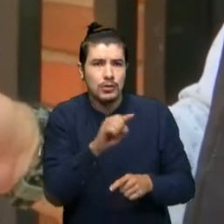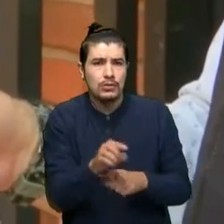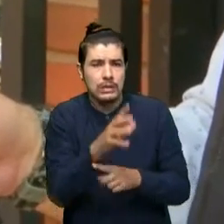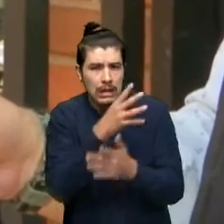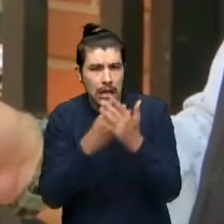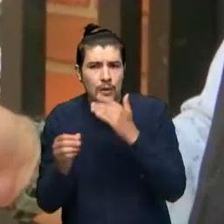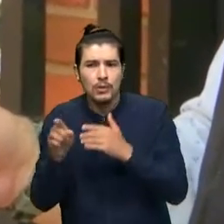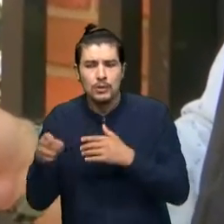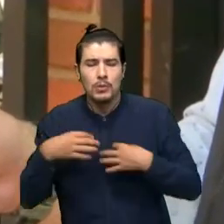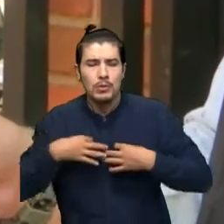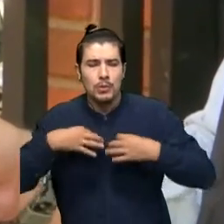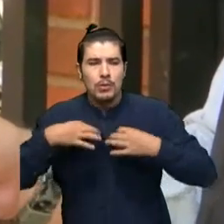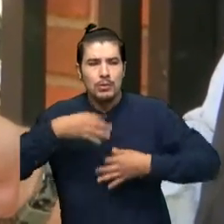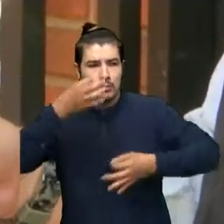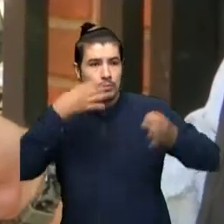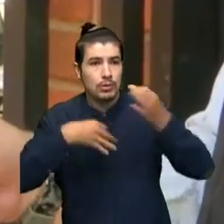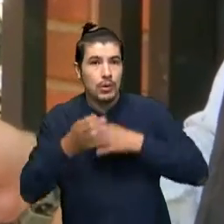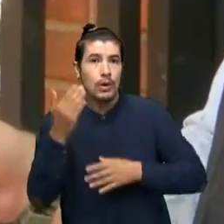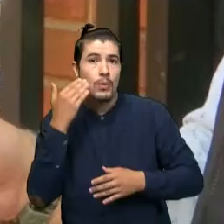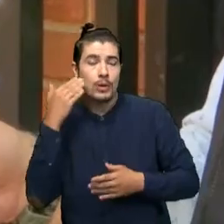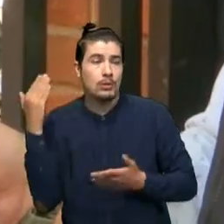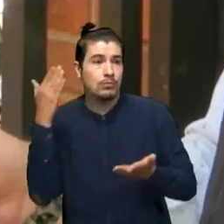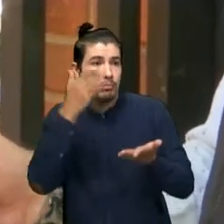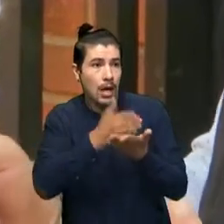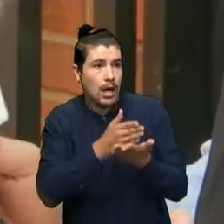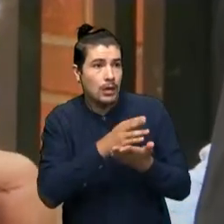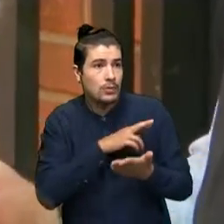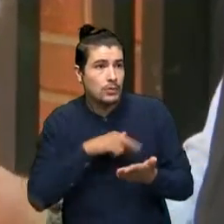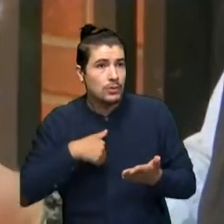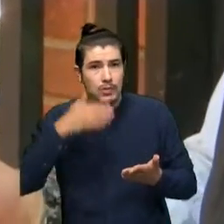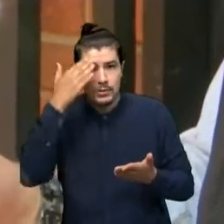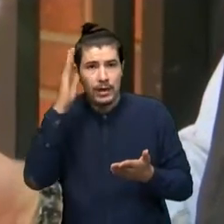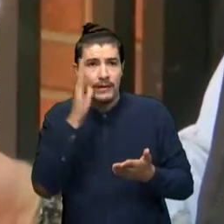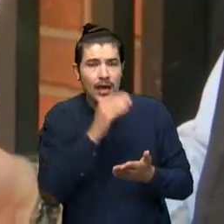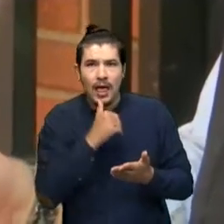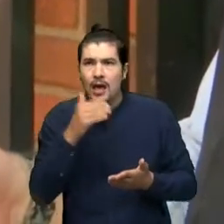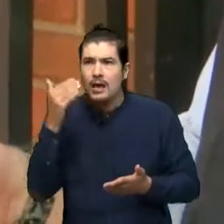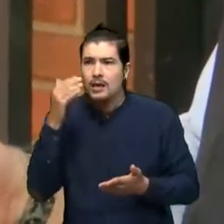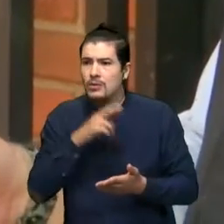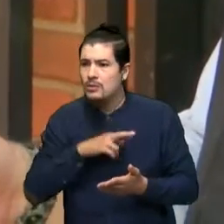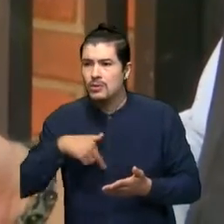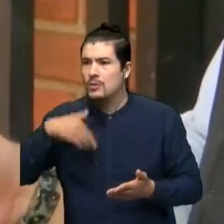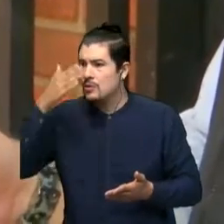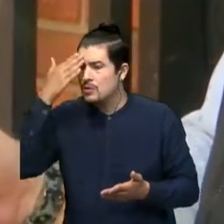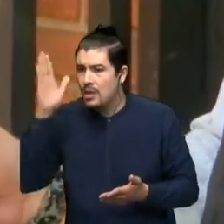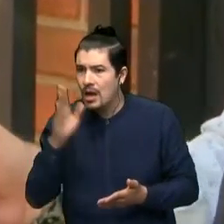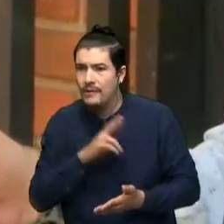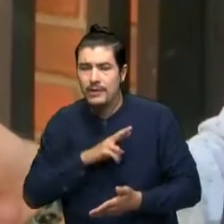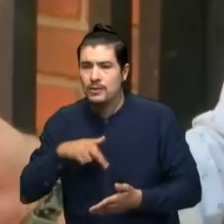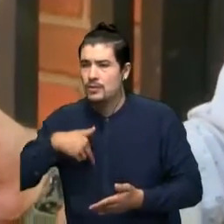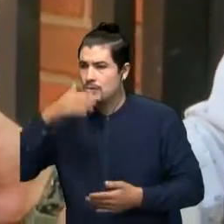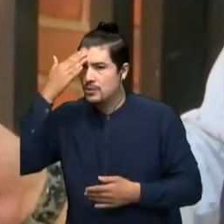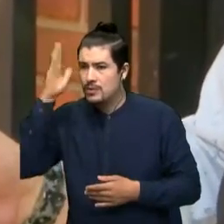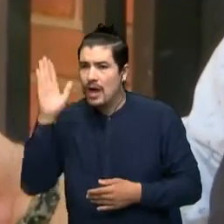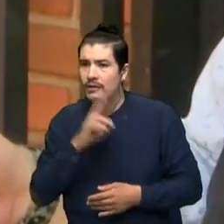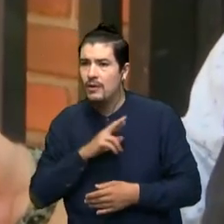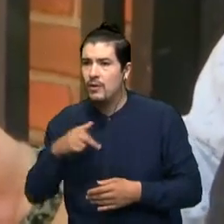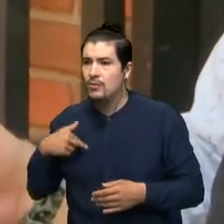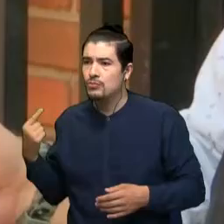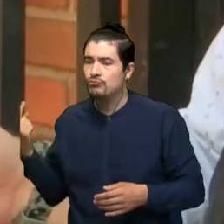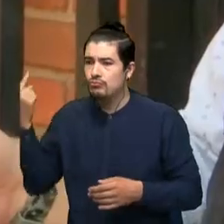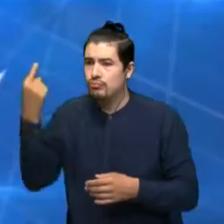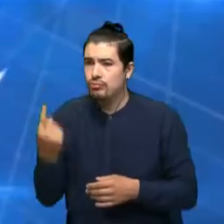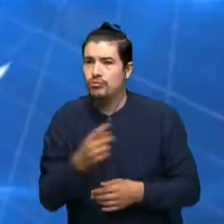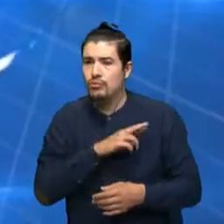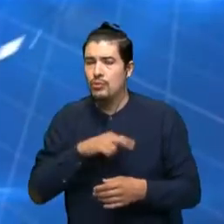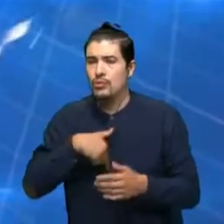cambiar y cuando llegamos nosotros no supimos de nada más. ¿Quiénes llegaron? No sabemos, porque nosotros acabamos de llegar de abastos, nosotros salimos a